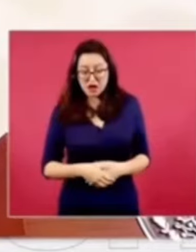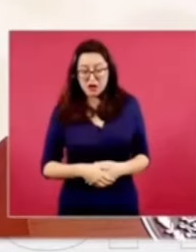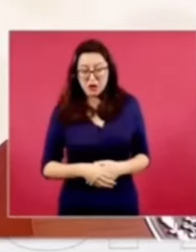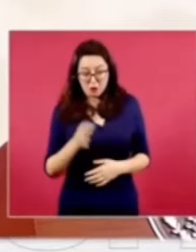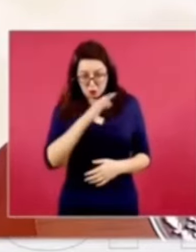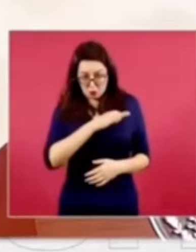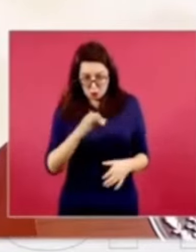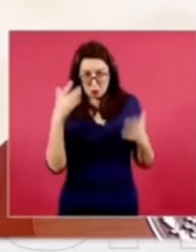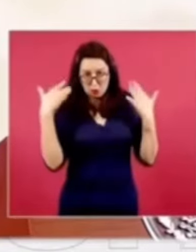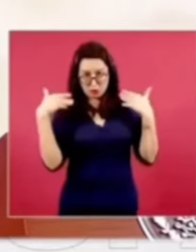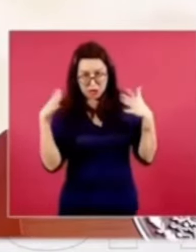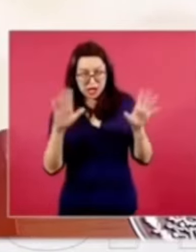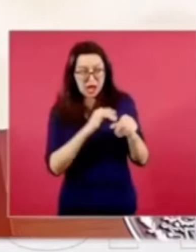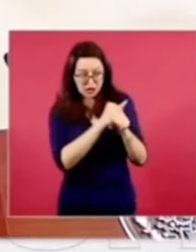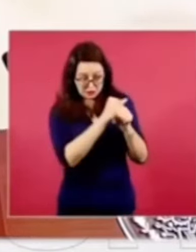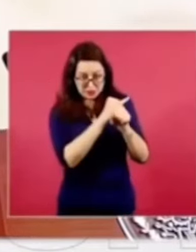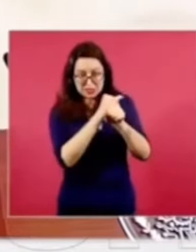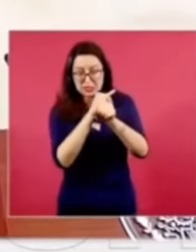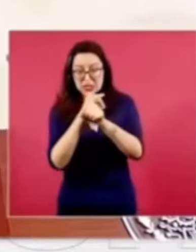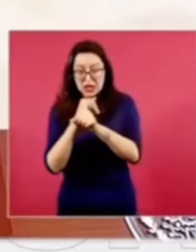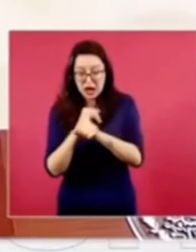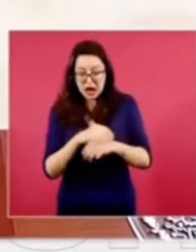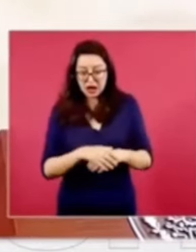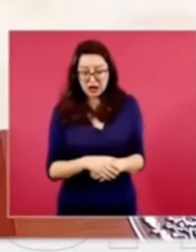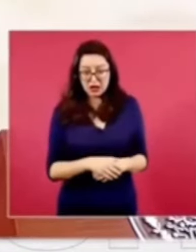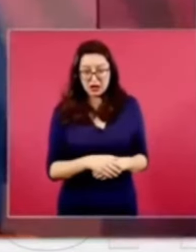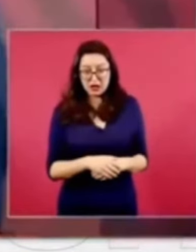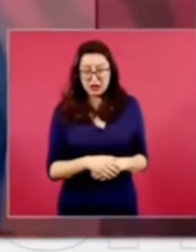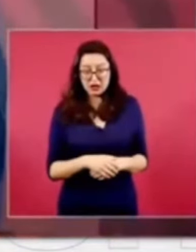calumniosos,